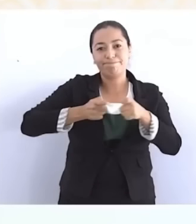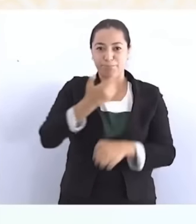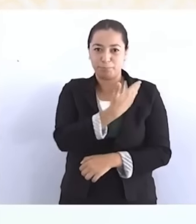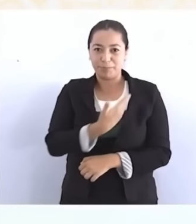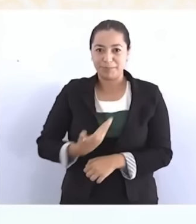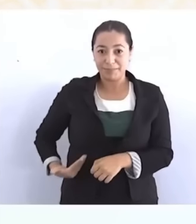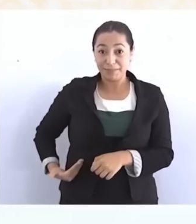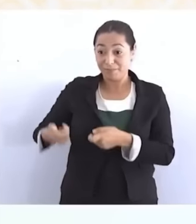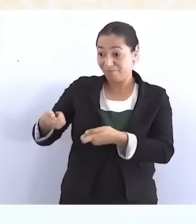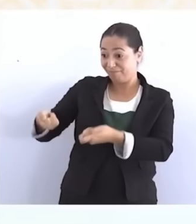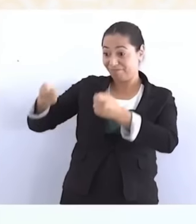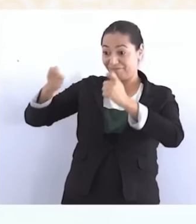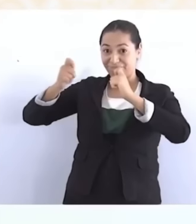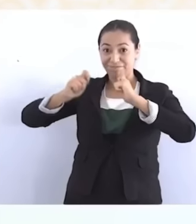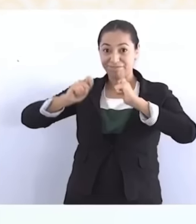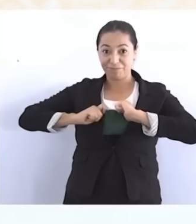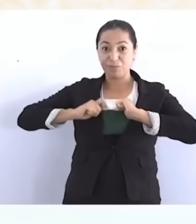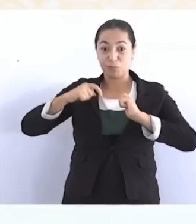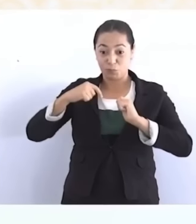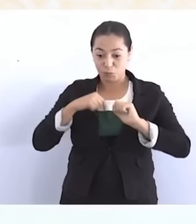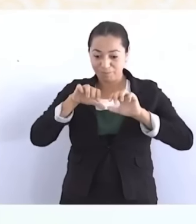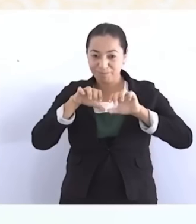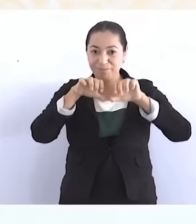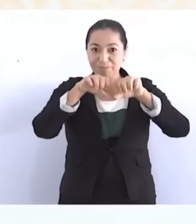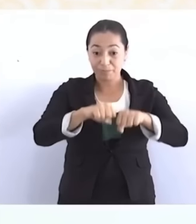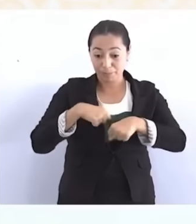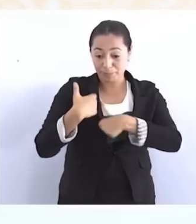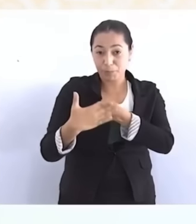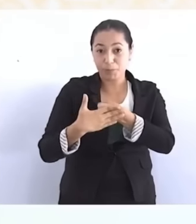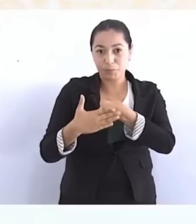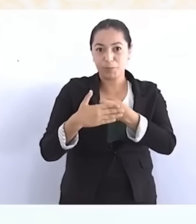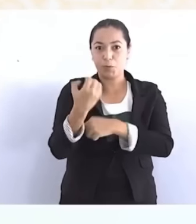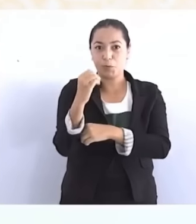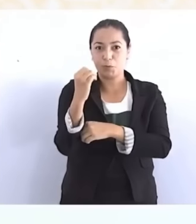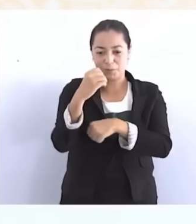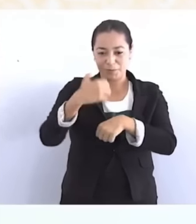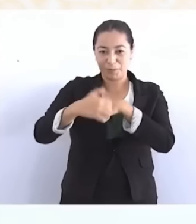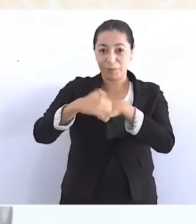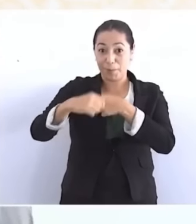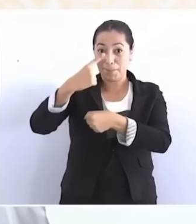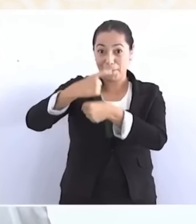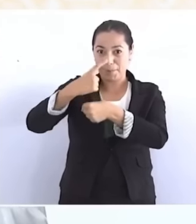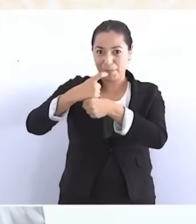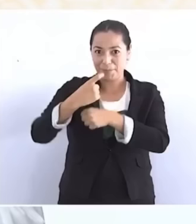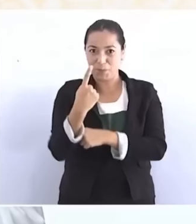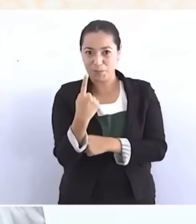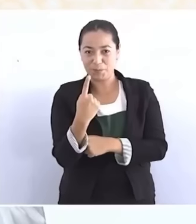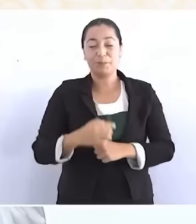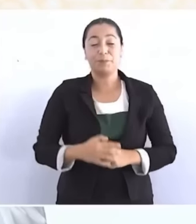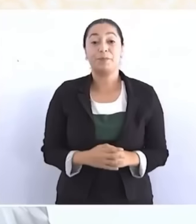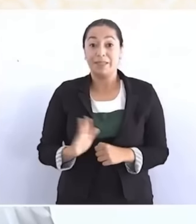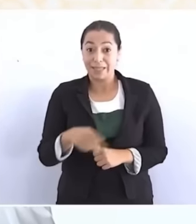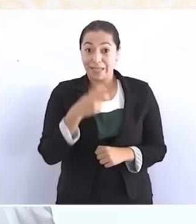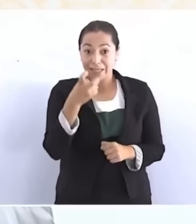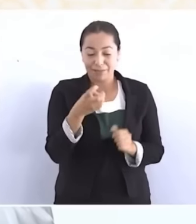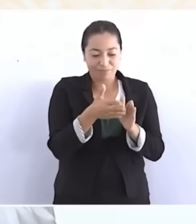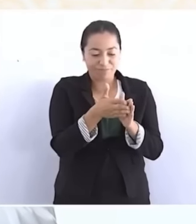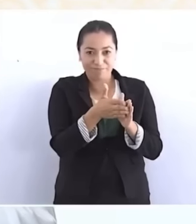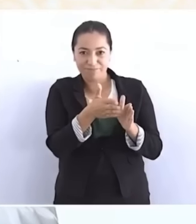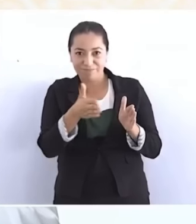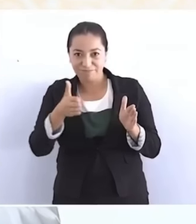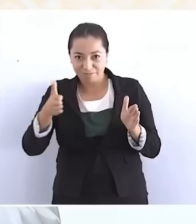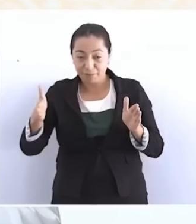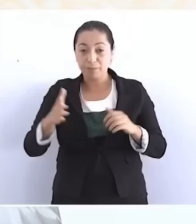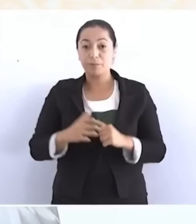entrar al gobierno el próximo 1 de octubre. Y este periodo, desde